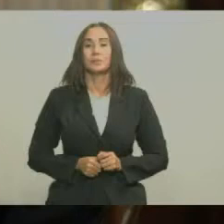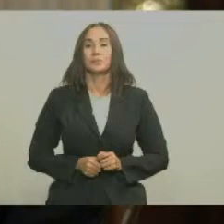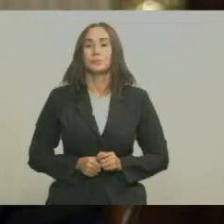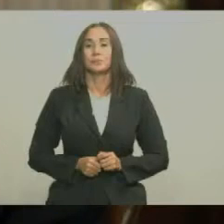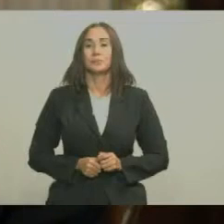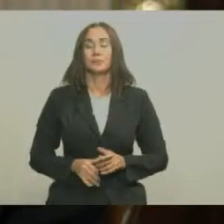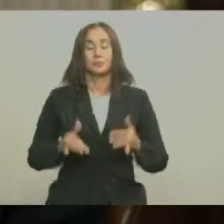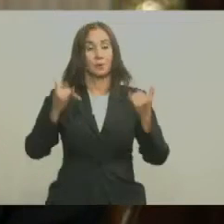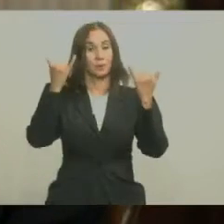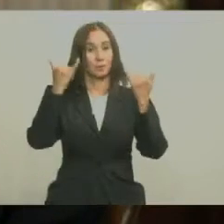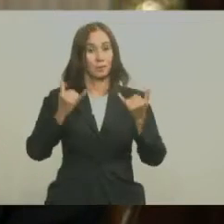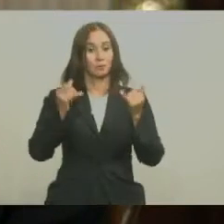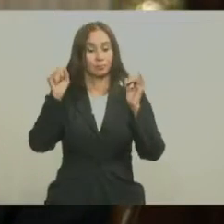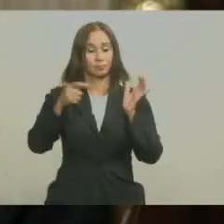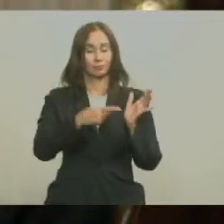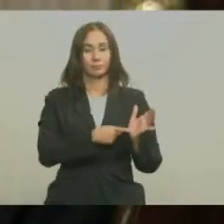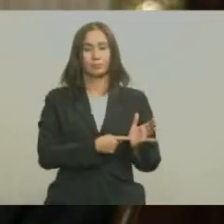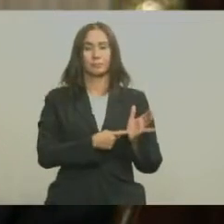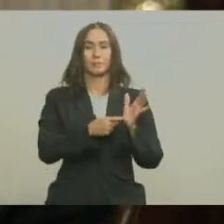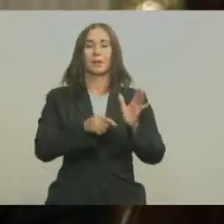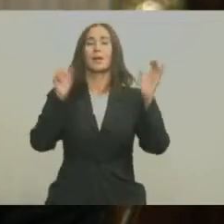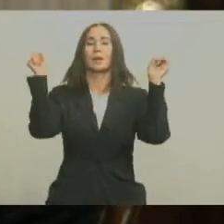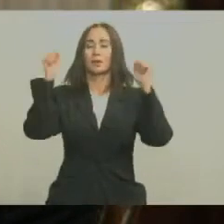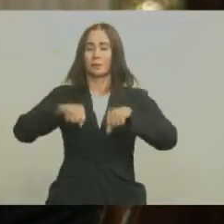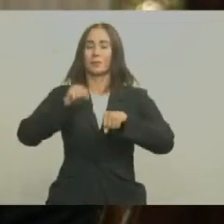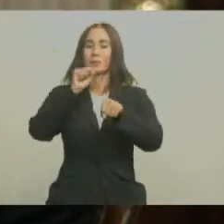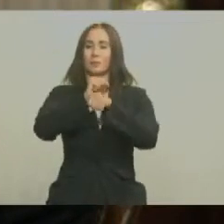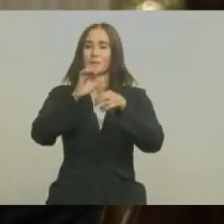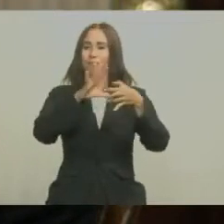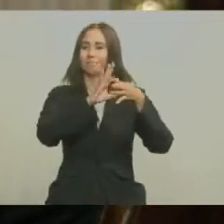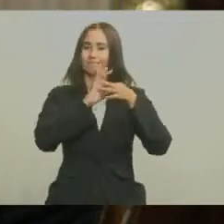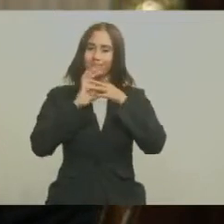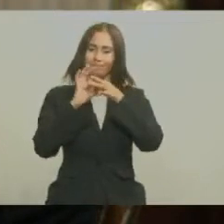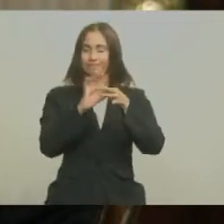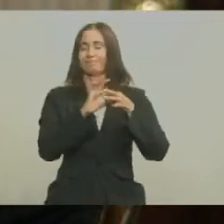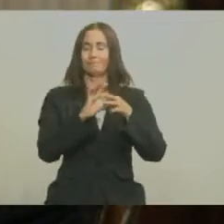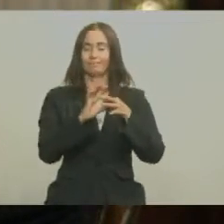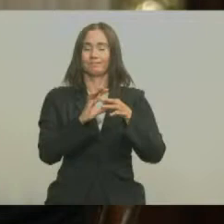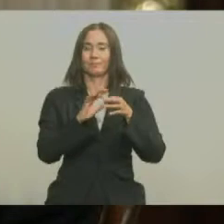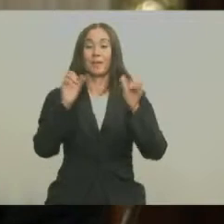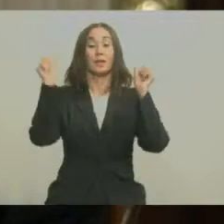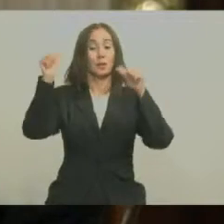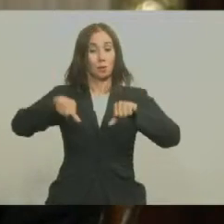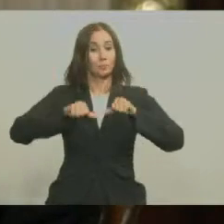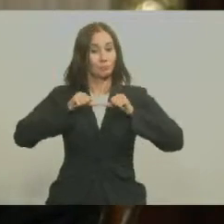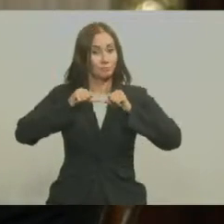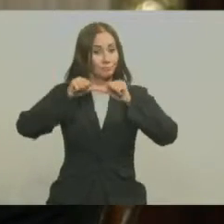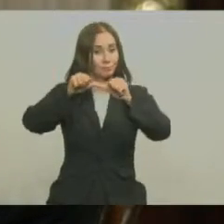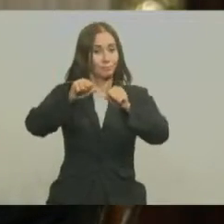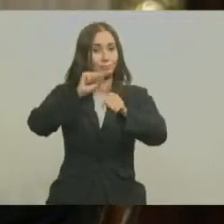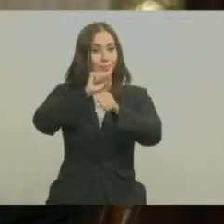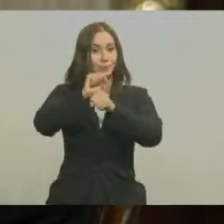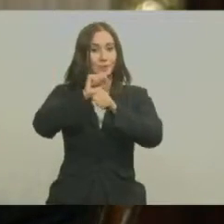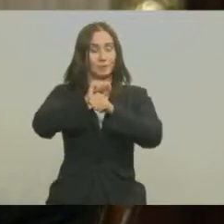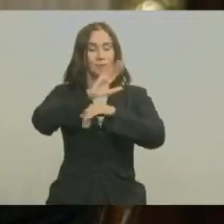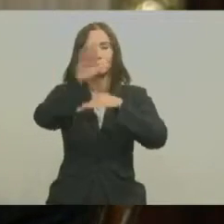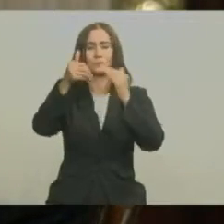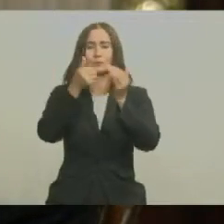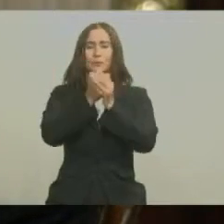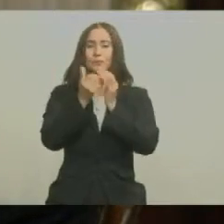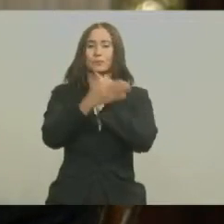hemos podido demostrar que podemos trabajar unidos y vamos a trabajar unidos todo el